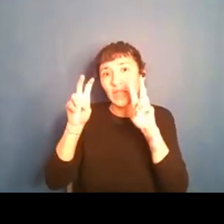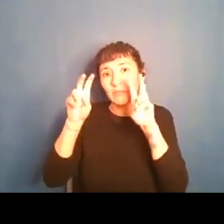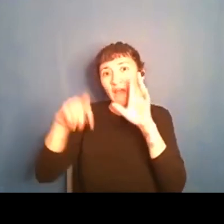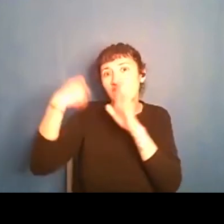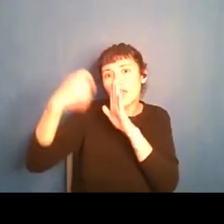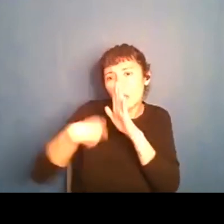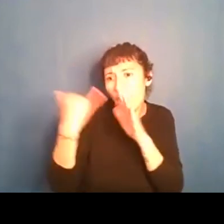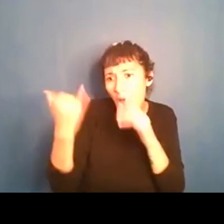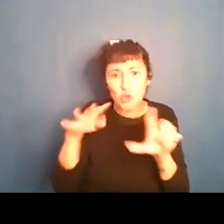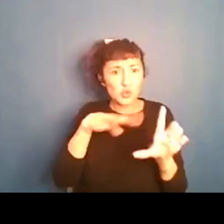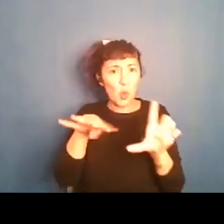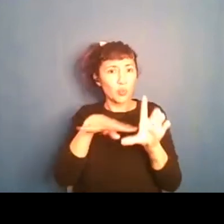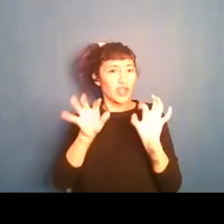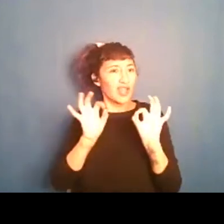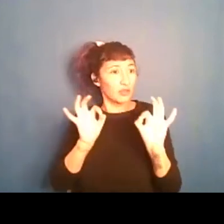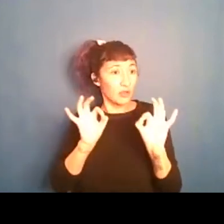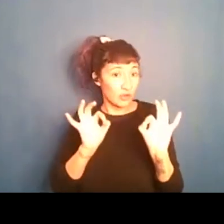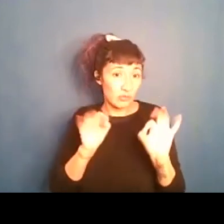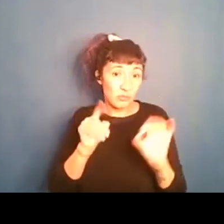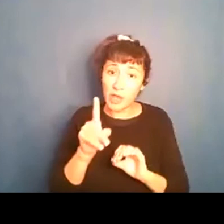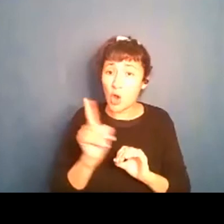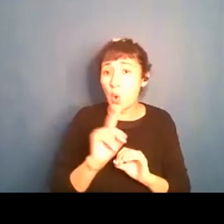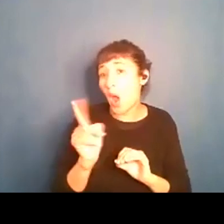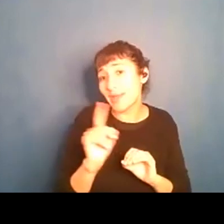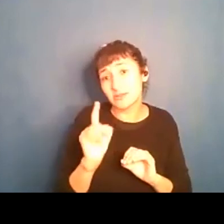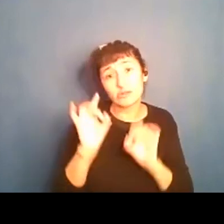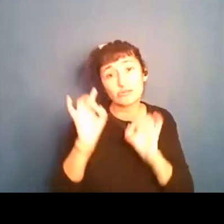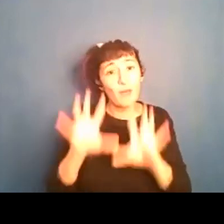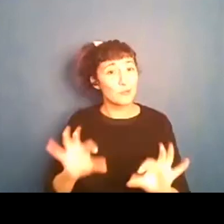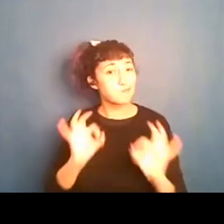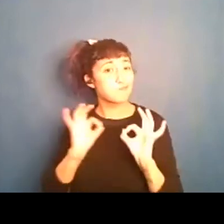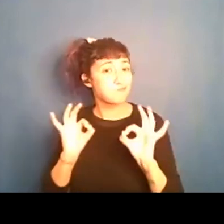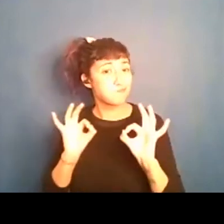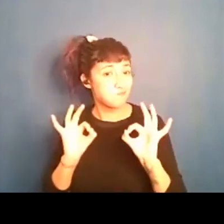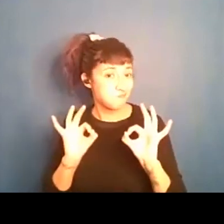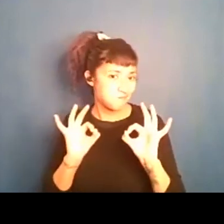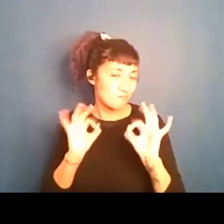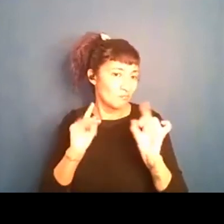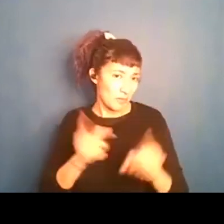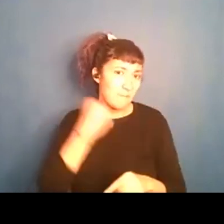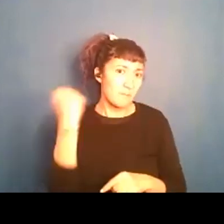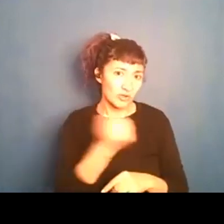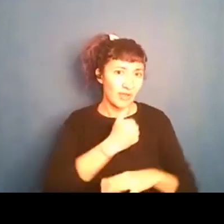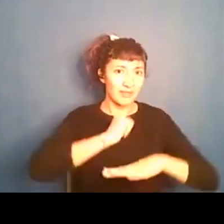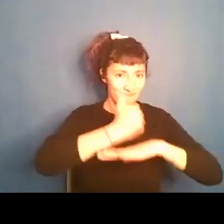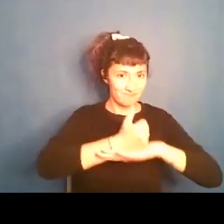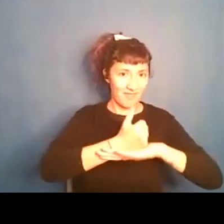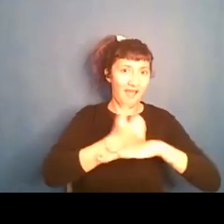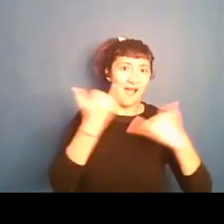no sea muy, muy importante y necesario tener ILSAs, ¿no? Intérpretes.